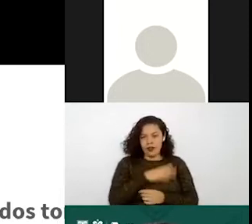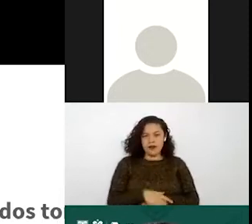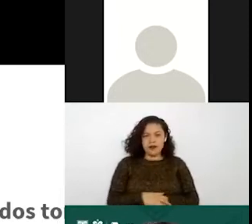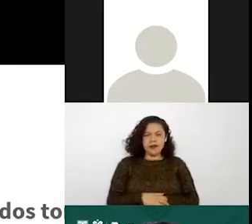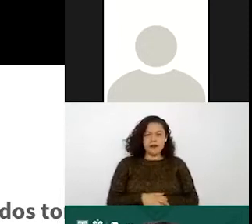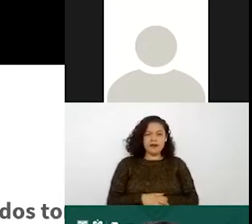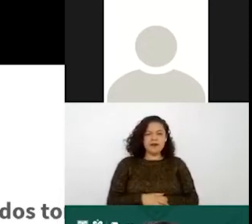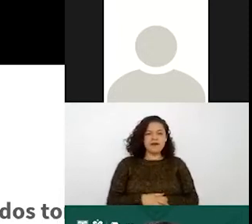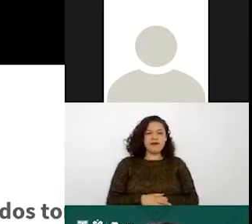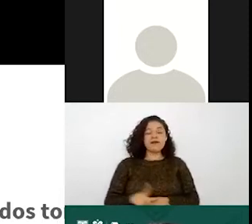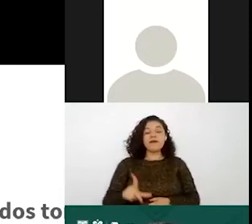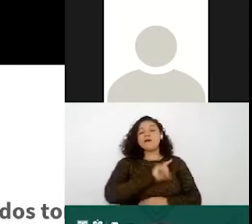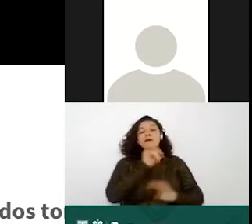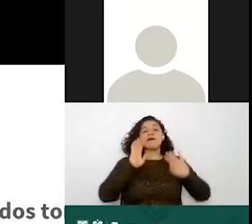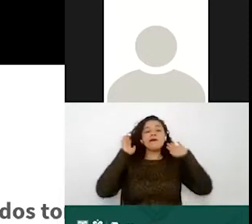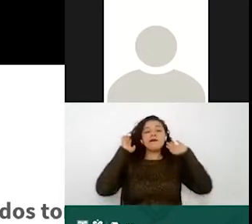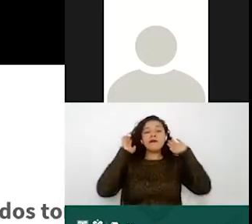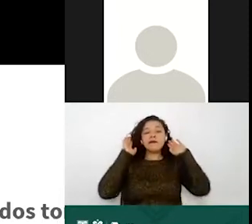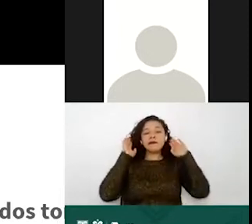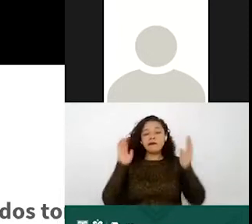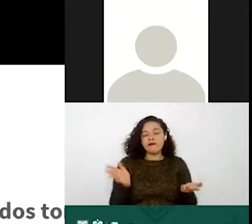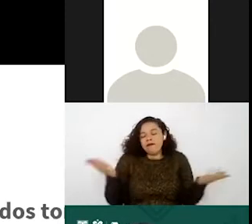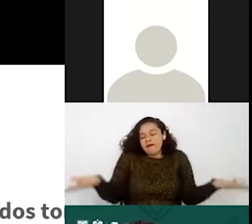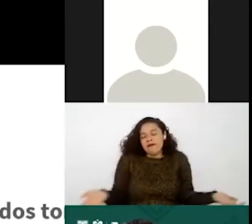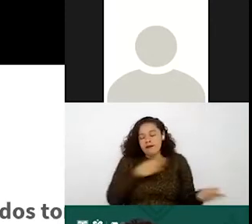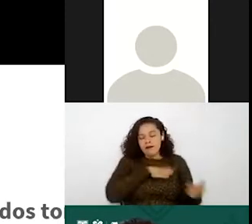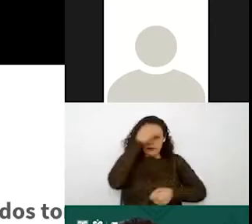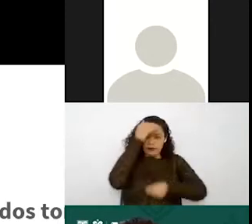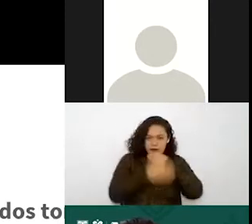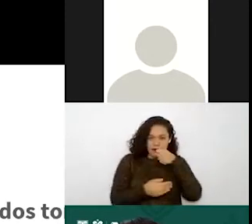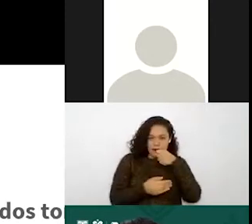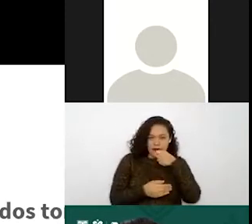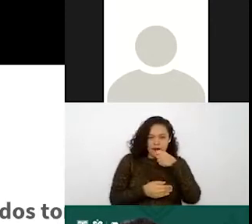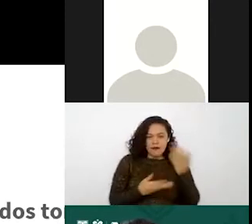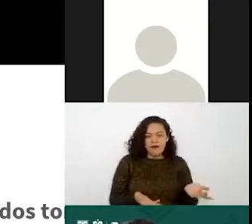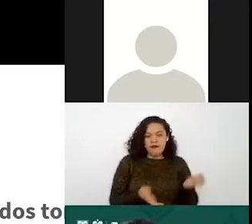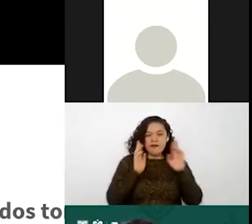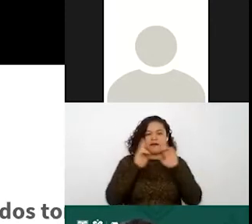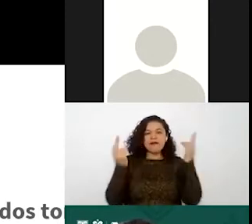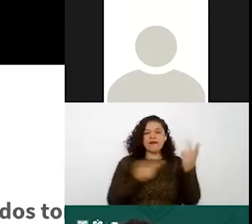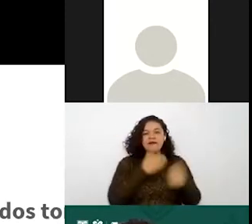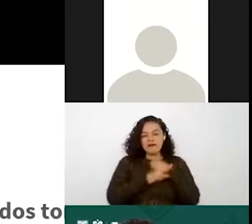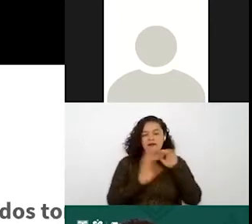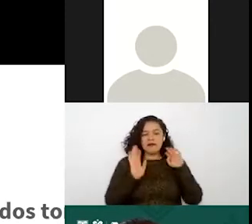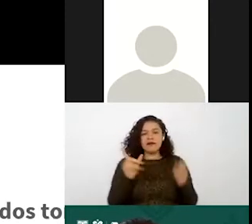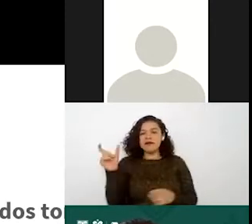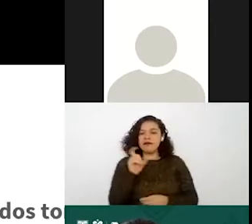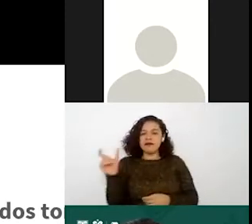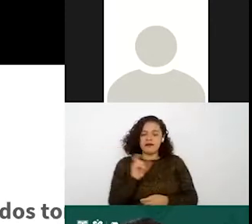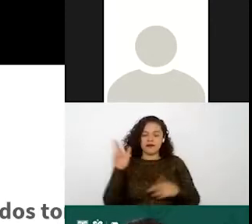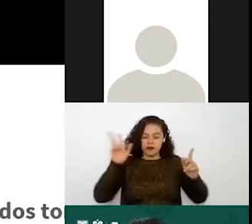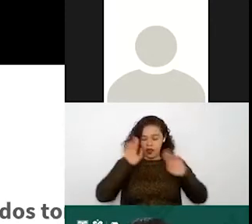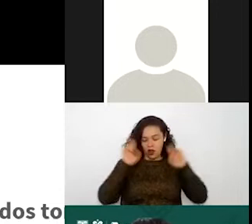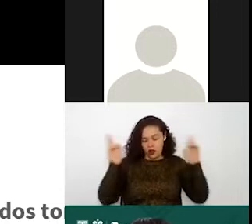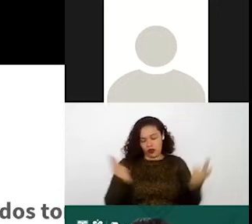y una vez que ya esté bueno concluido este esta sesión en el caso de si fue